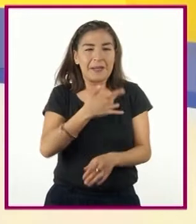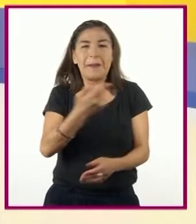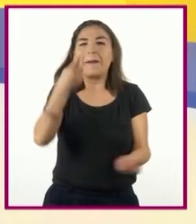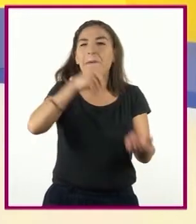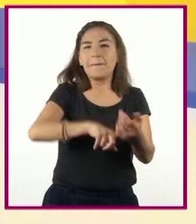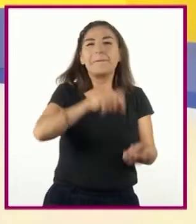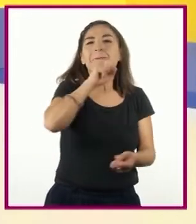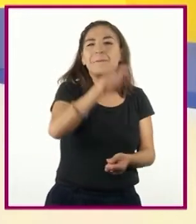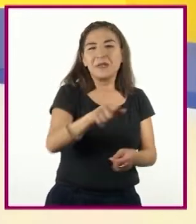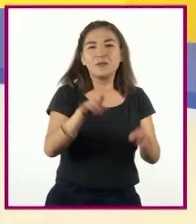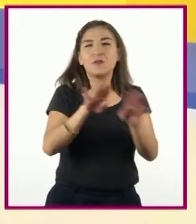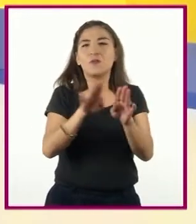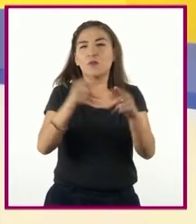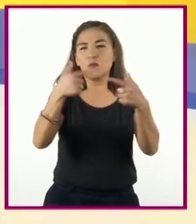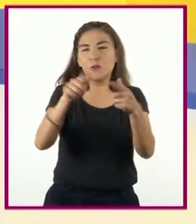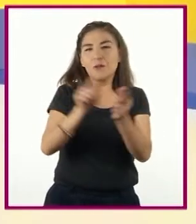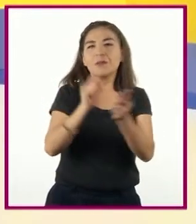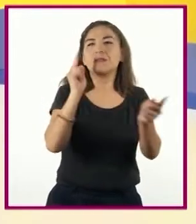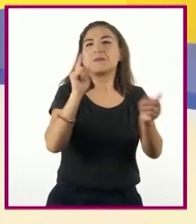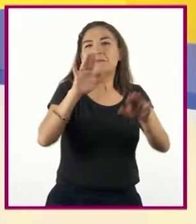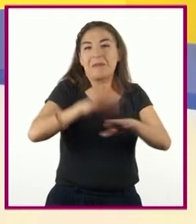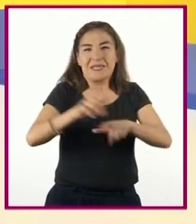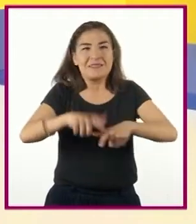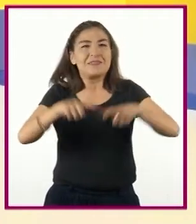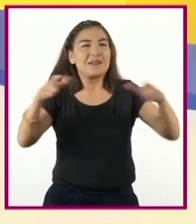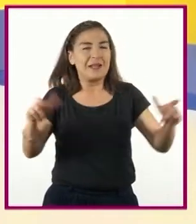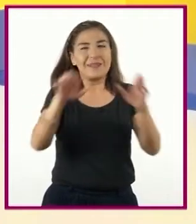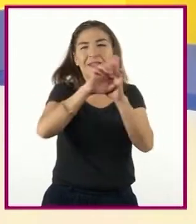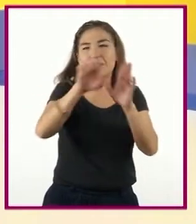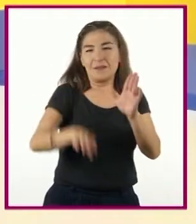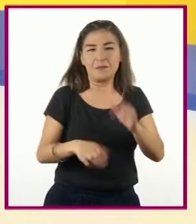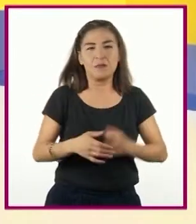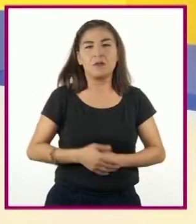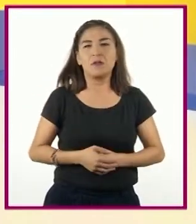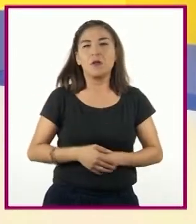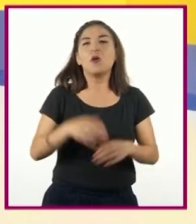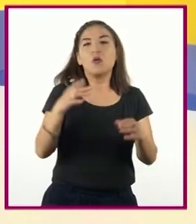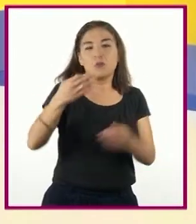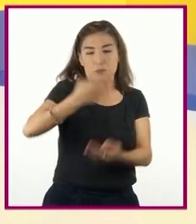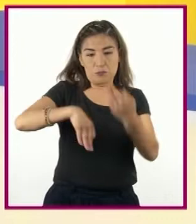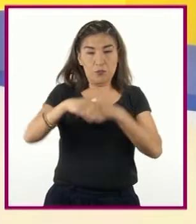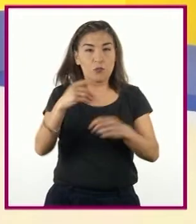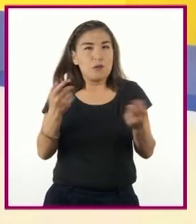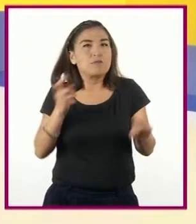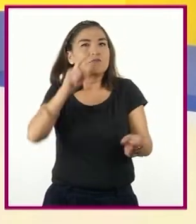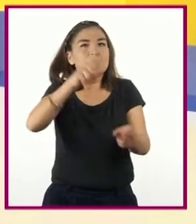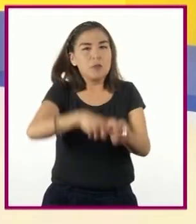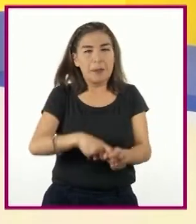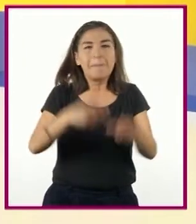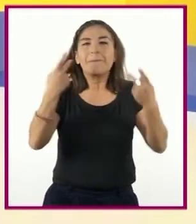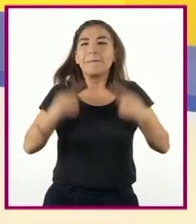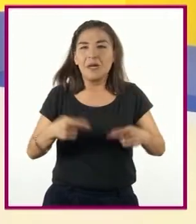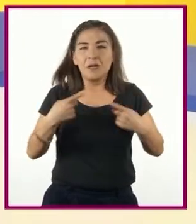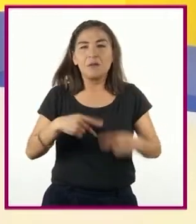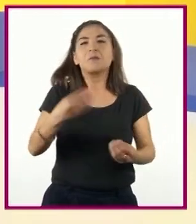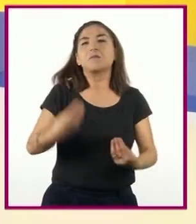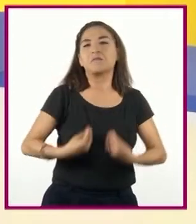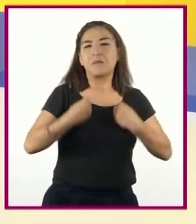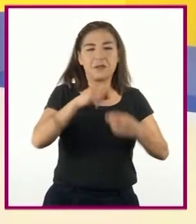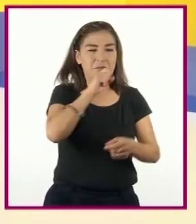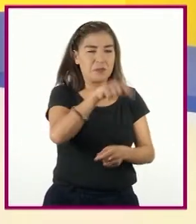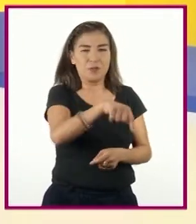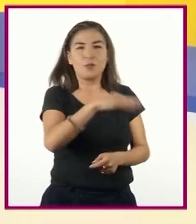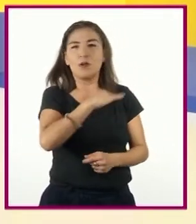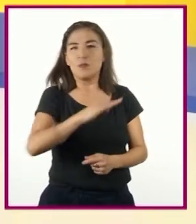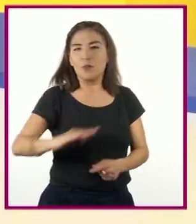de comunidades o grupos más amplios. Por ejemplo, somos parte del conjunto de personas que habitan en un municipio.